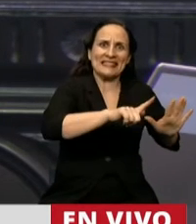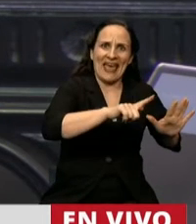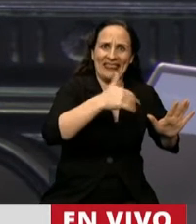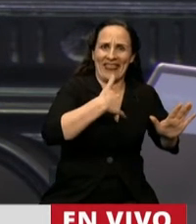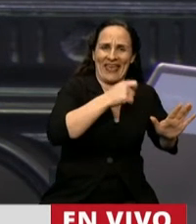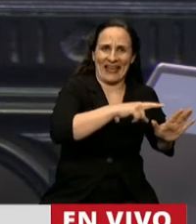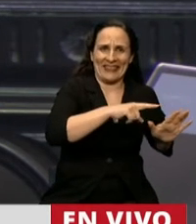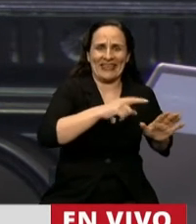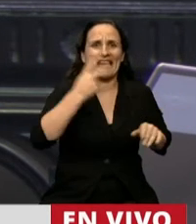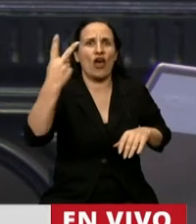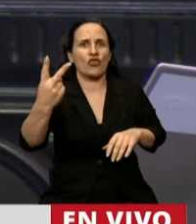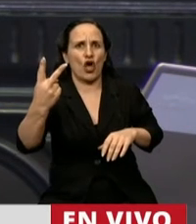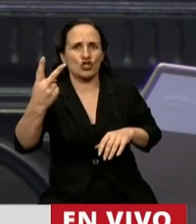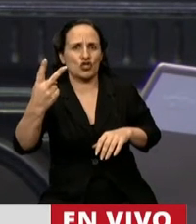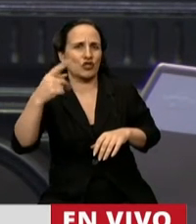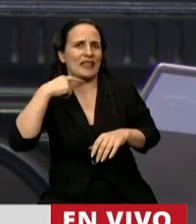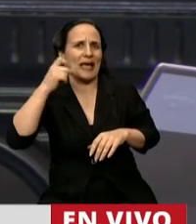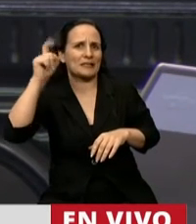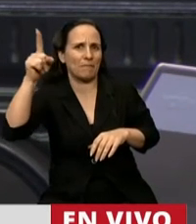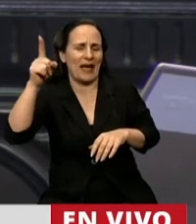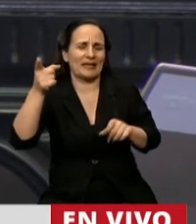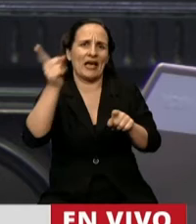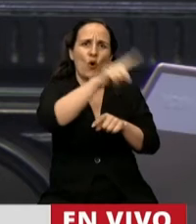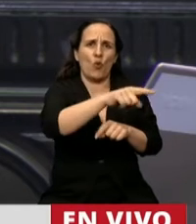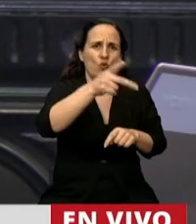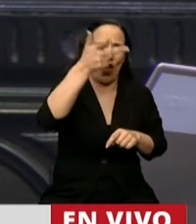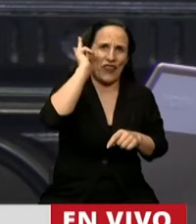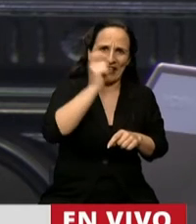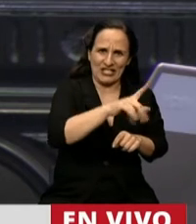Los otros 2 son españoles y un chileno.